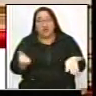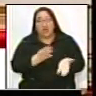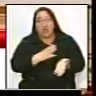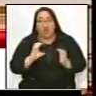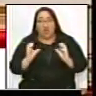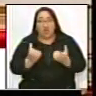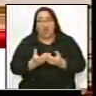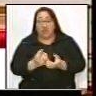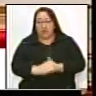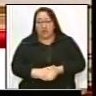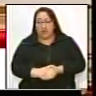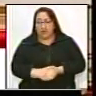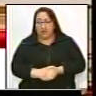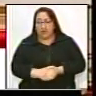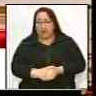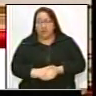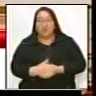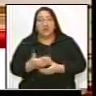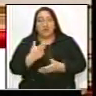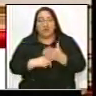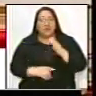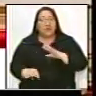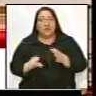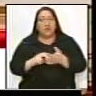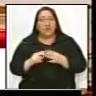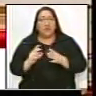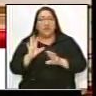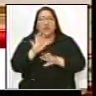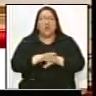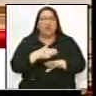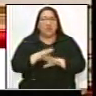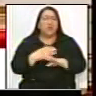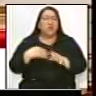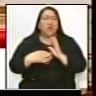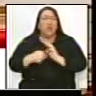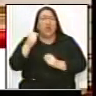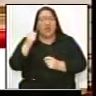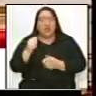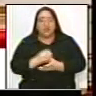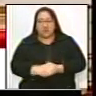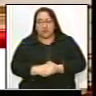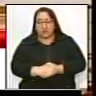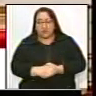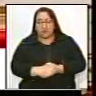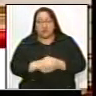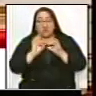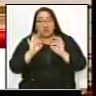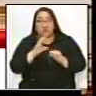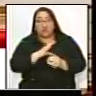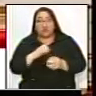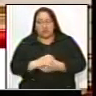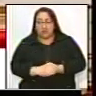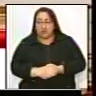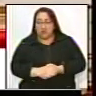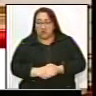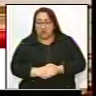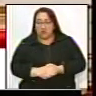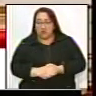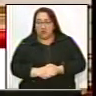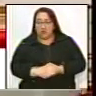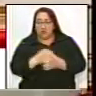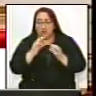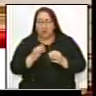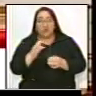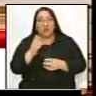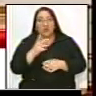el gobierno. Entonces, ¿quién nos está oscureciendo nuestros derechos? El mismo Estado. No es justo,